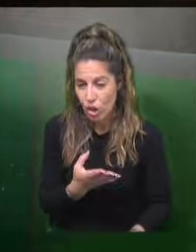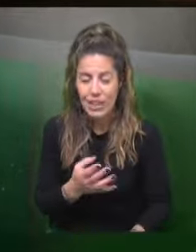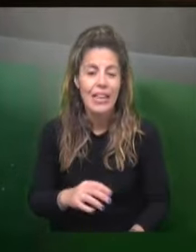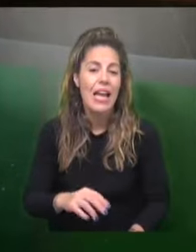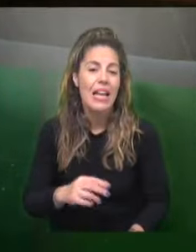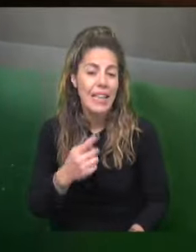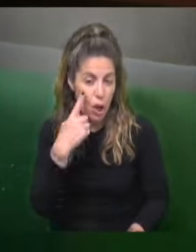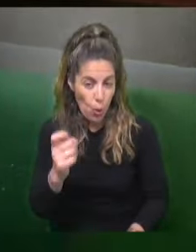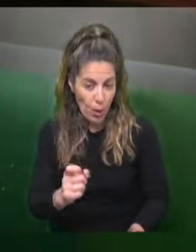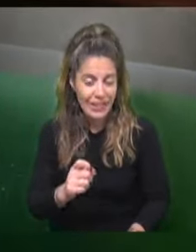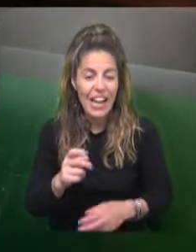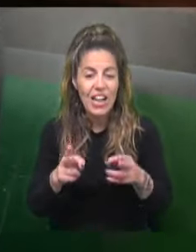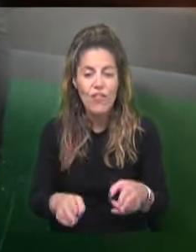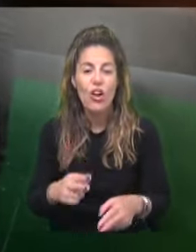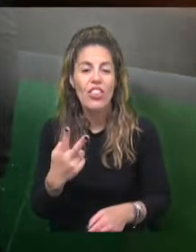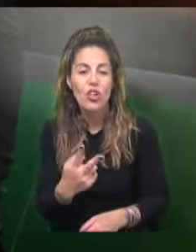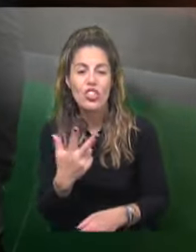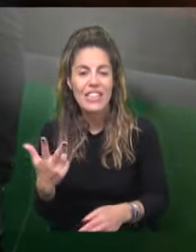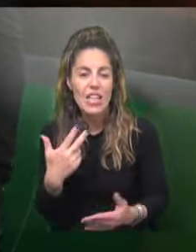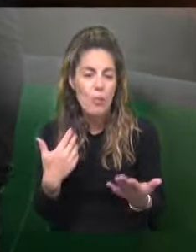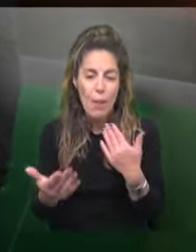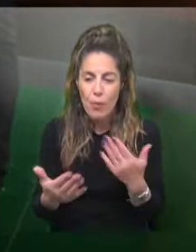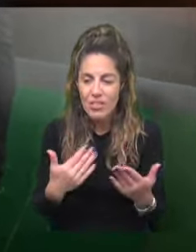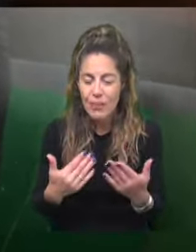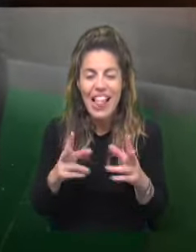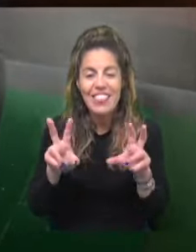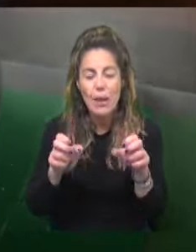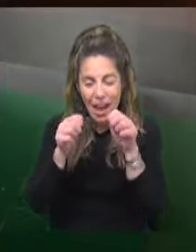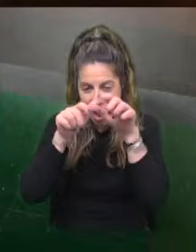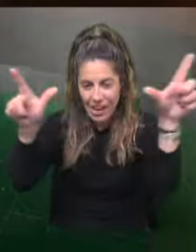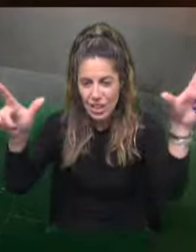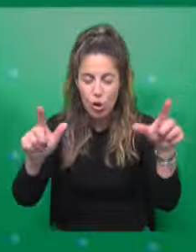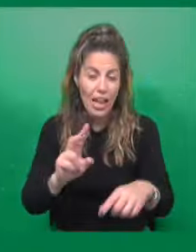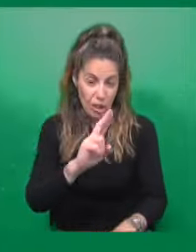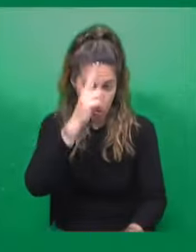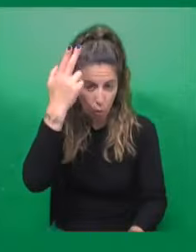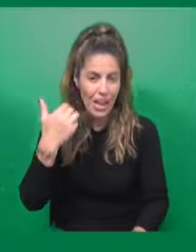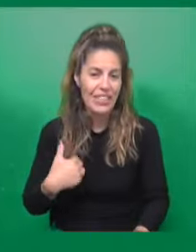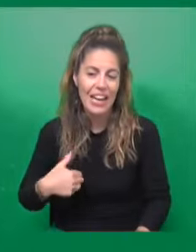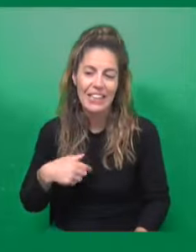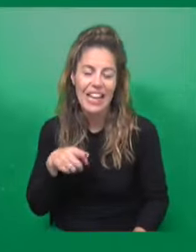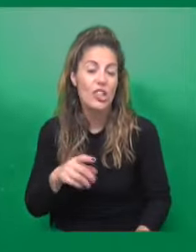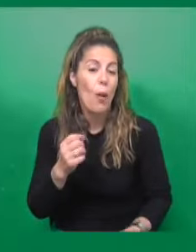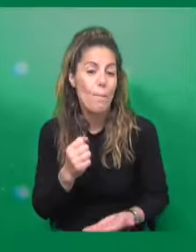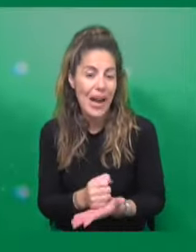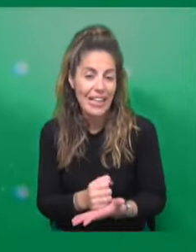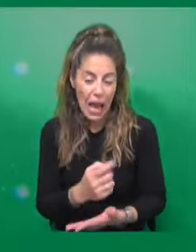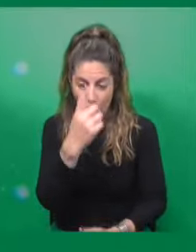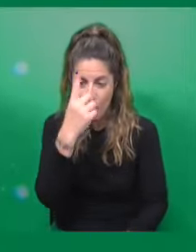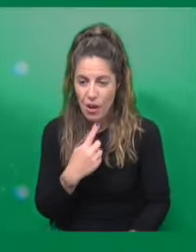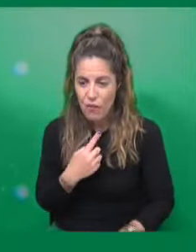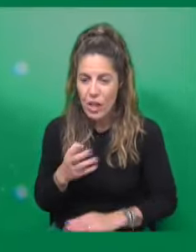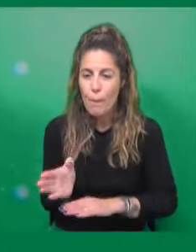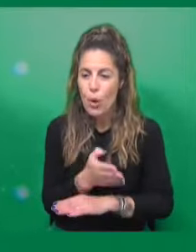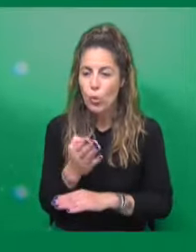dos y tres nos vamos a estar metiendo de lleno en lo que es la la dimensión agrícola bueno de Uruguay y de Argentina y que esto obviamente marca lo que es el perfil productivo